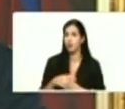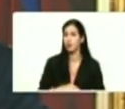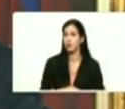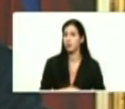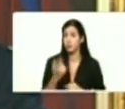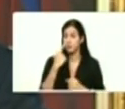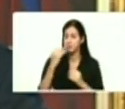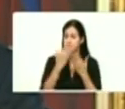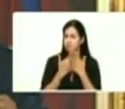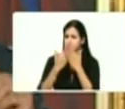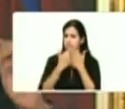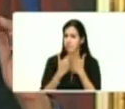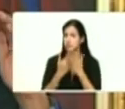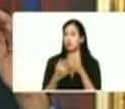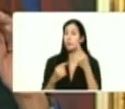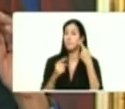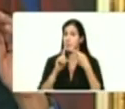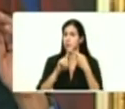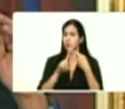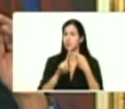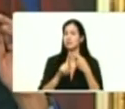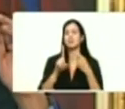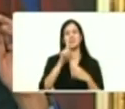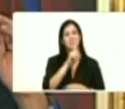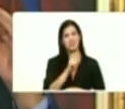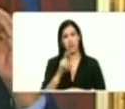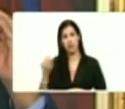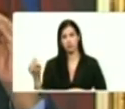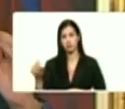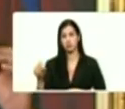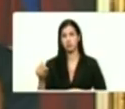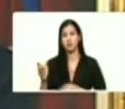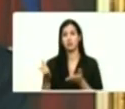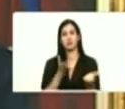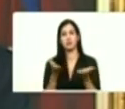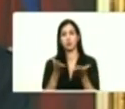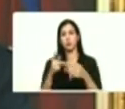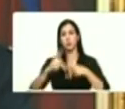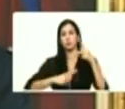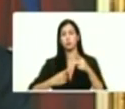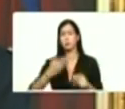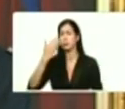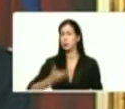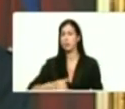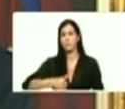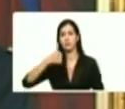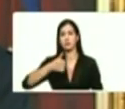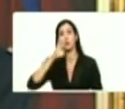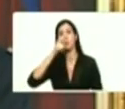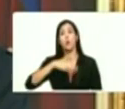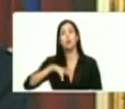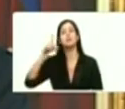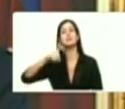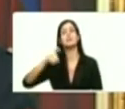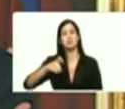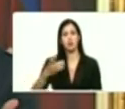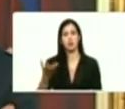en primer lugar de los cien servicios y productos fundamentales de la vida del pueblo